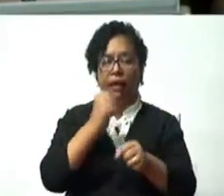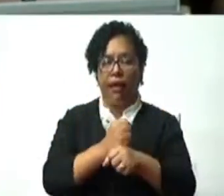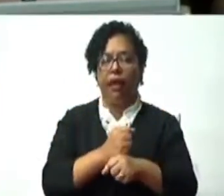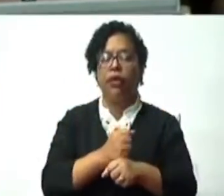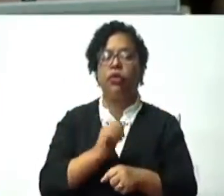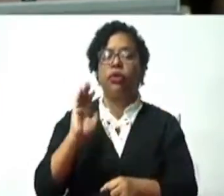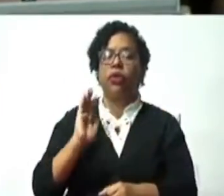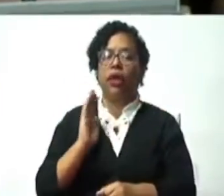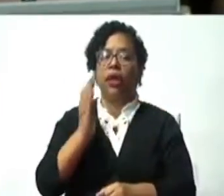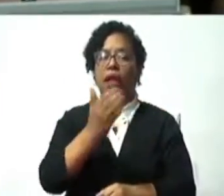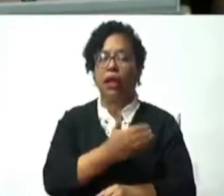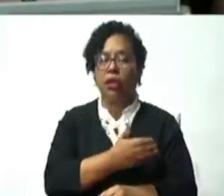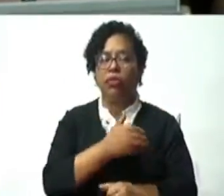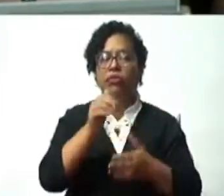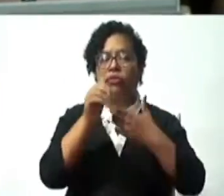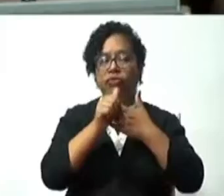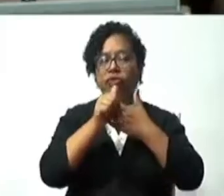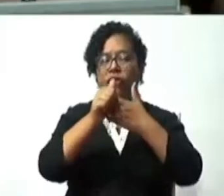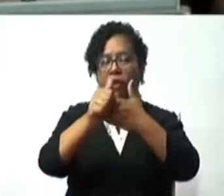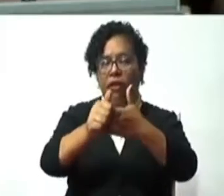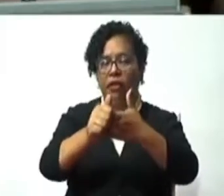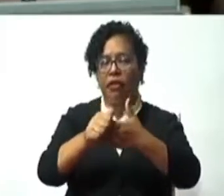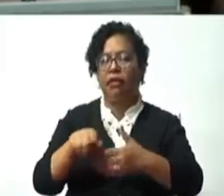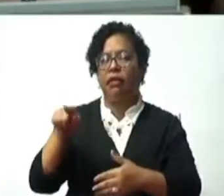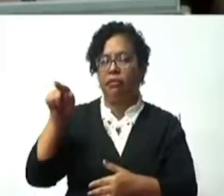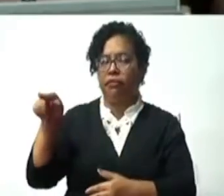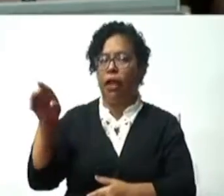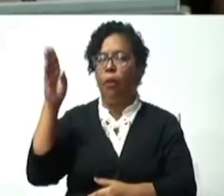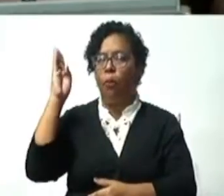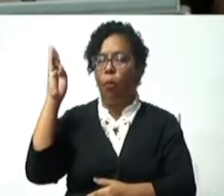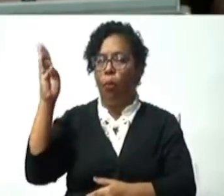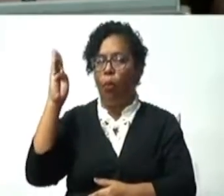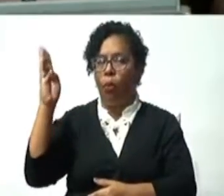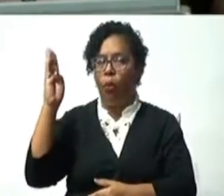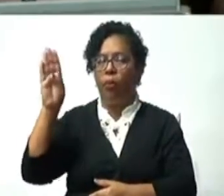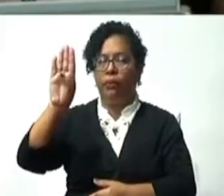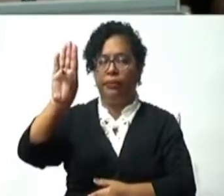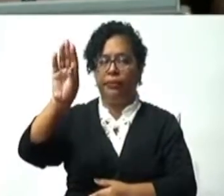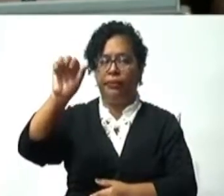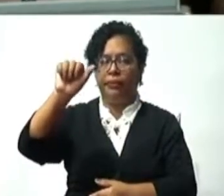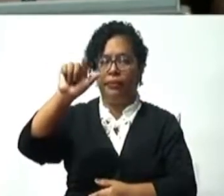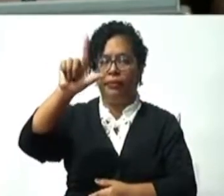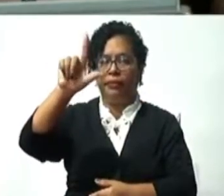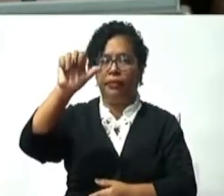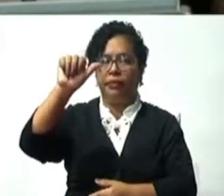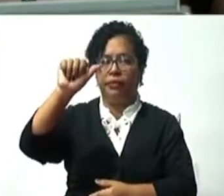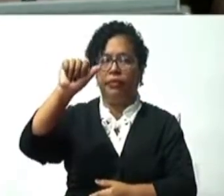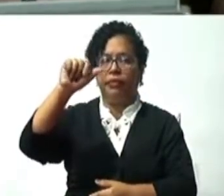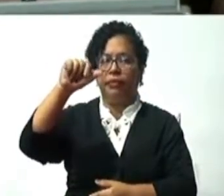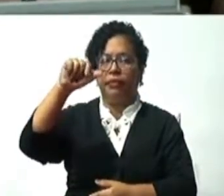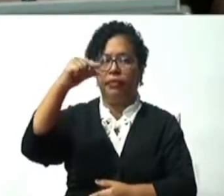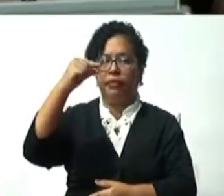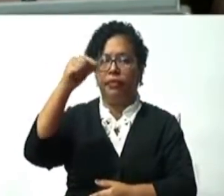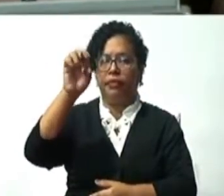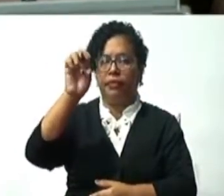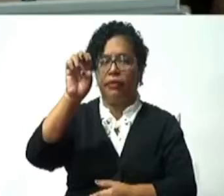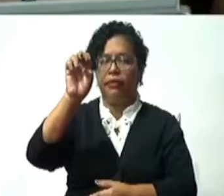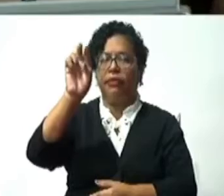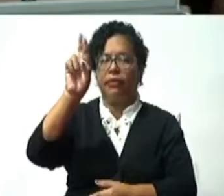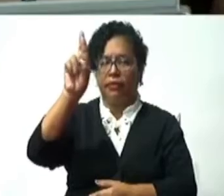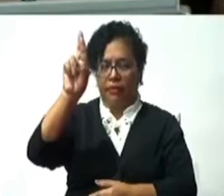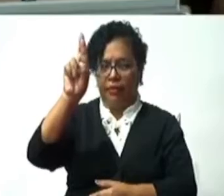Balaguer, un visionario que lo dio todo por su país, que se entregó por la patria.